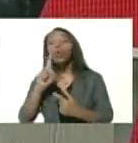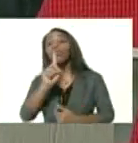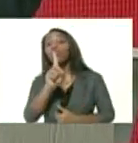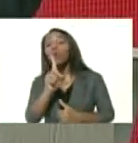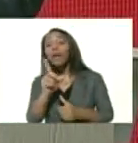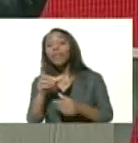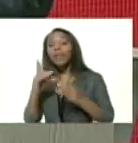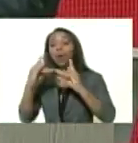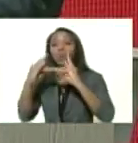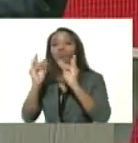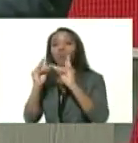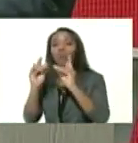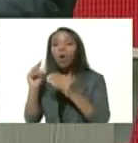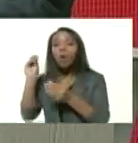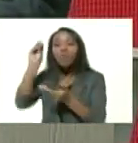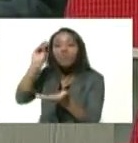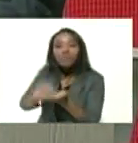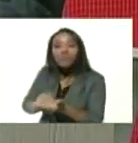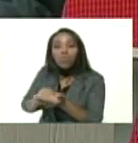alcabalas que se encuentran situadas